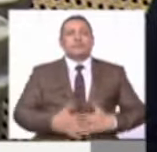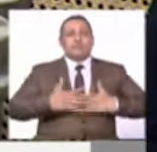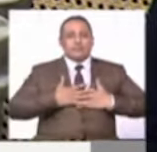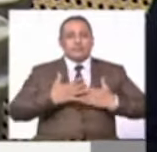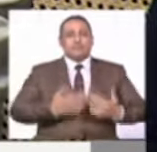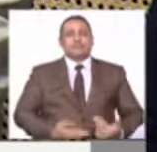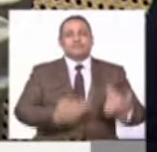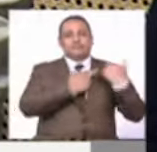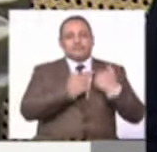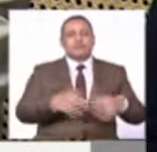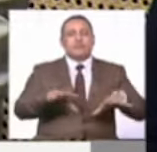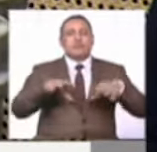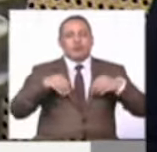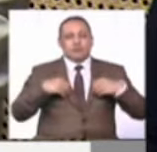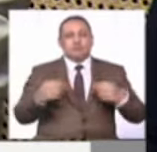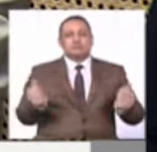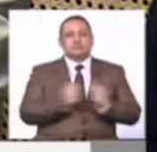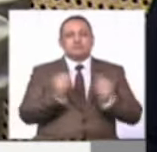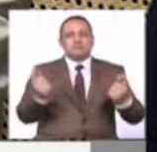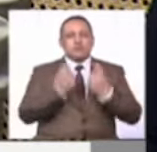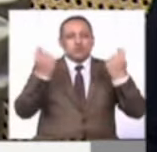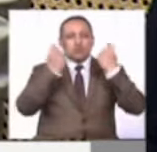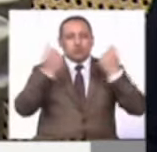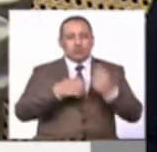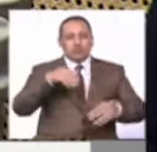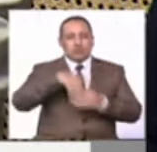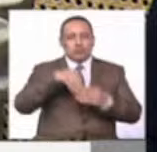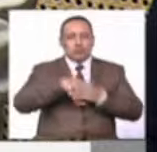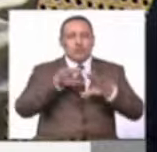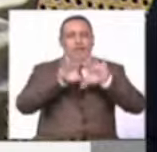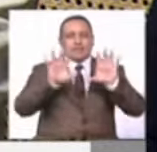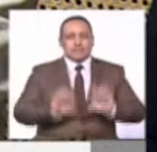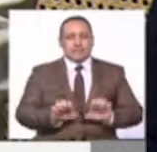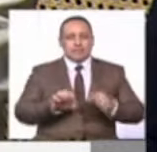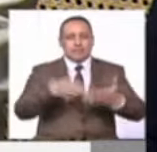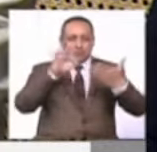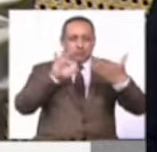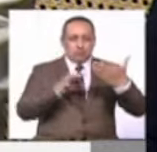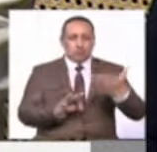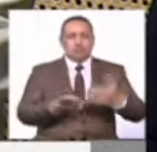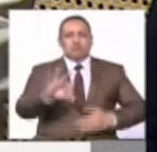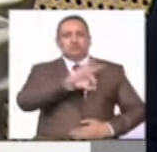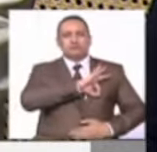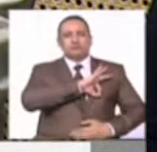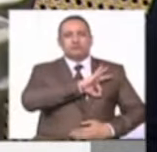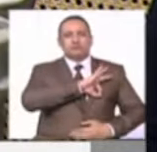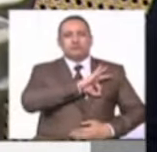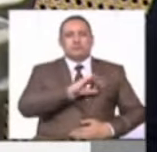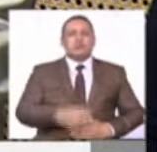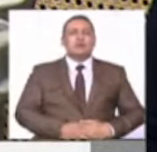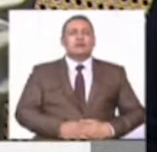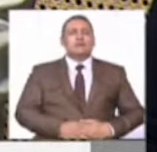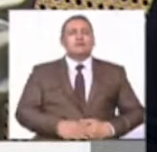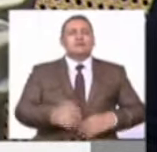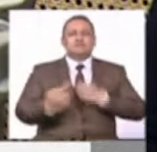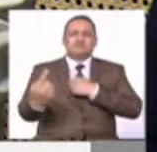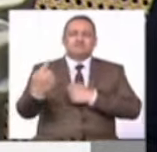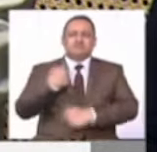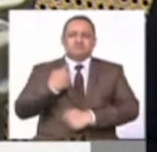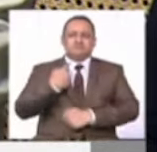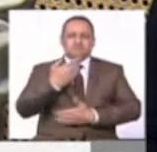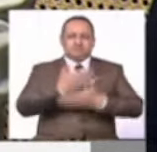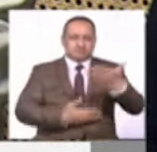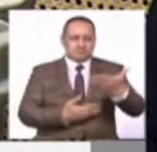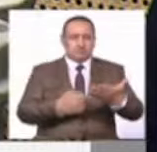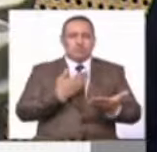al que accedí por concurso público de mérito respecto a la acusación constitucional